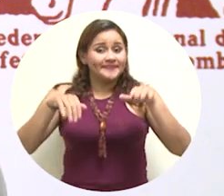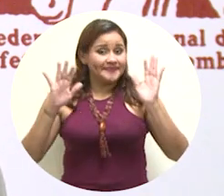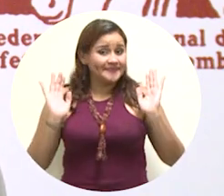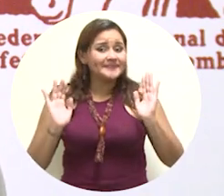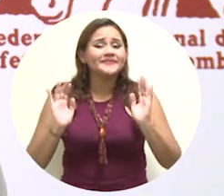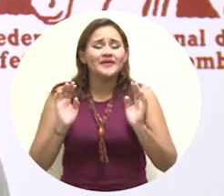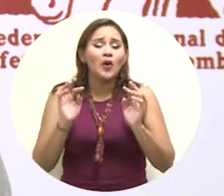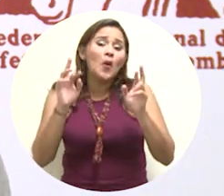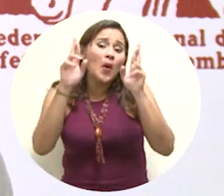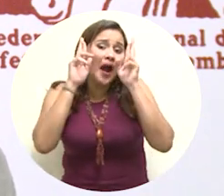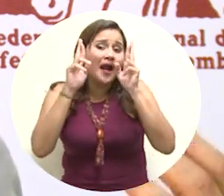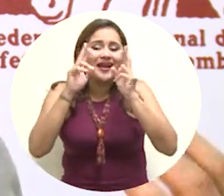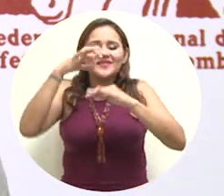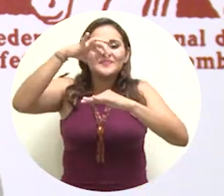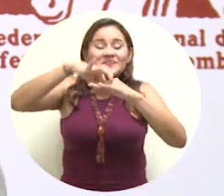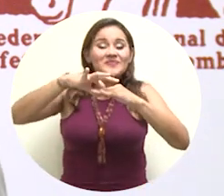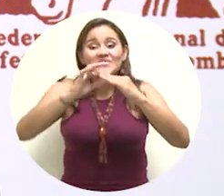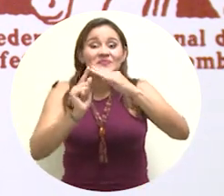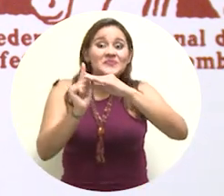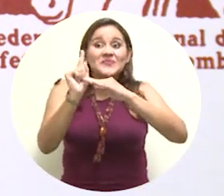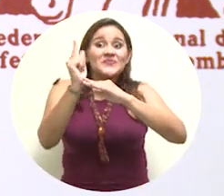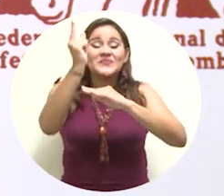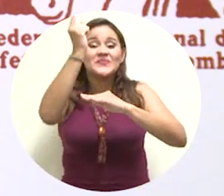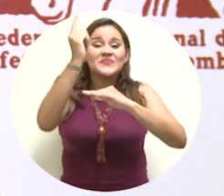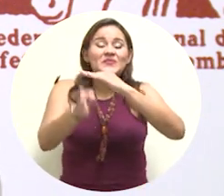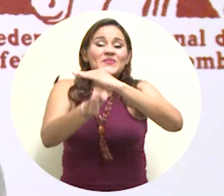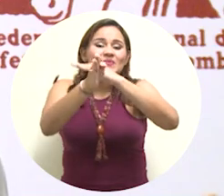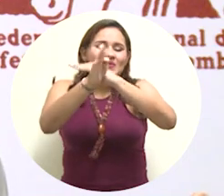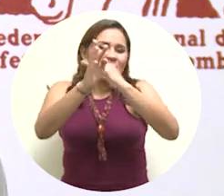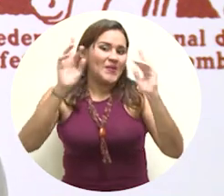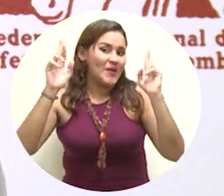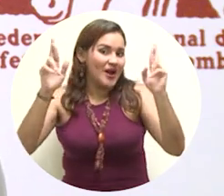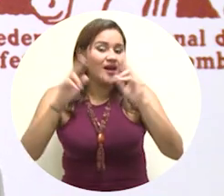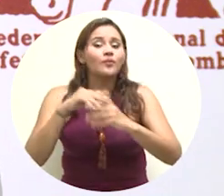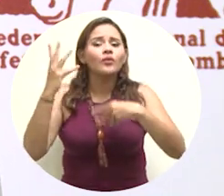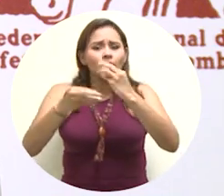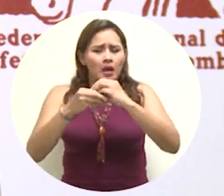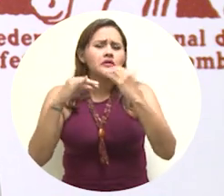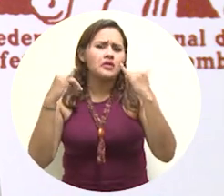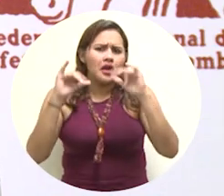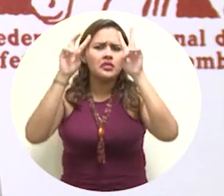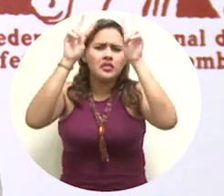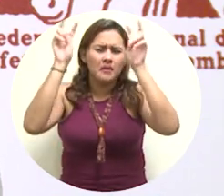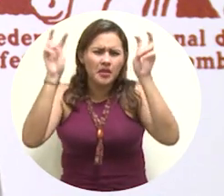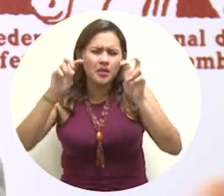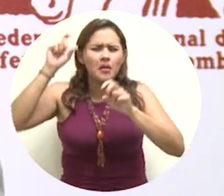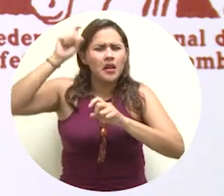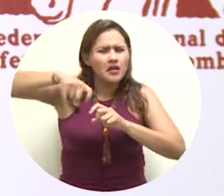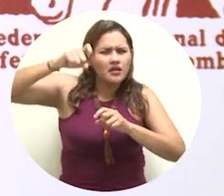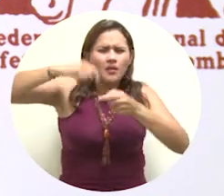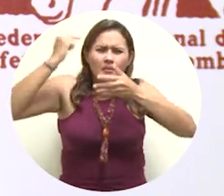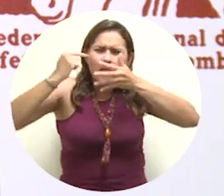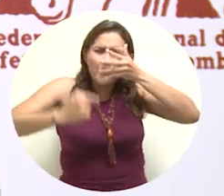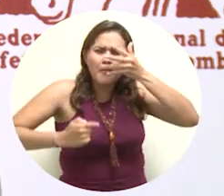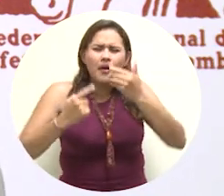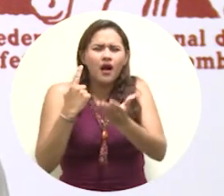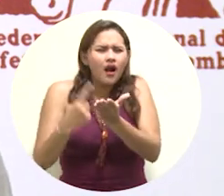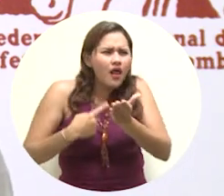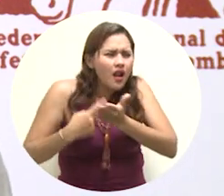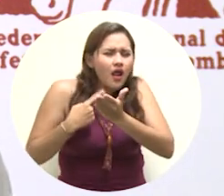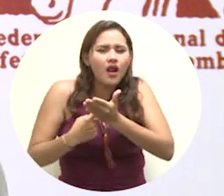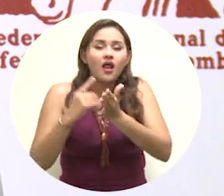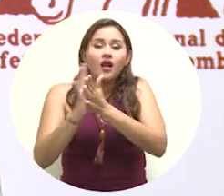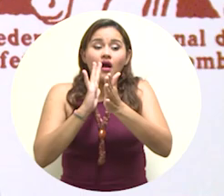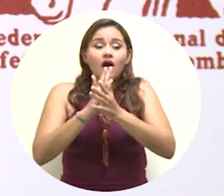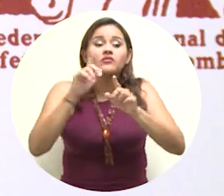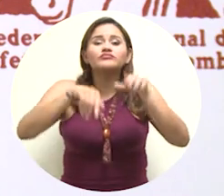haya sembrado una semilla, que a partir de todas las necesidades y los desafíos que compartimos tenemos en esta conferencia, los estudiantes en